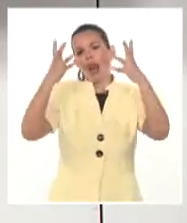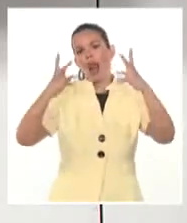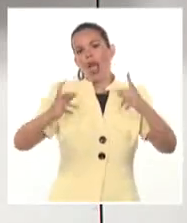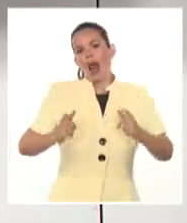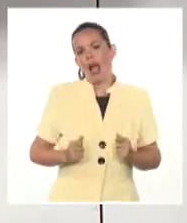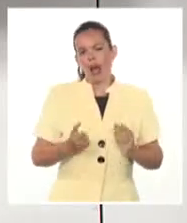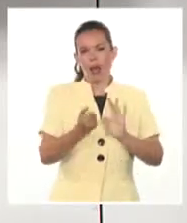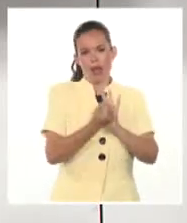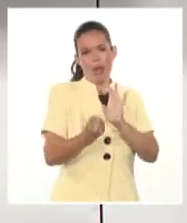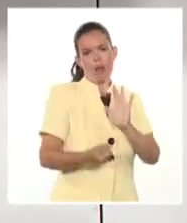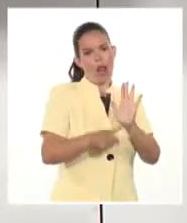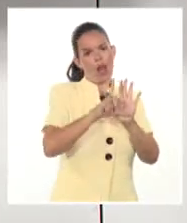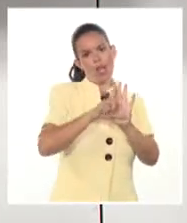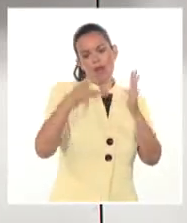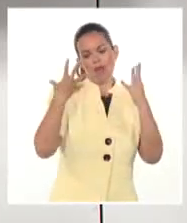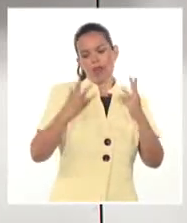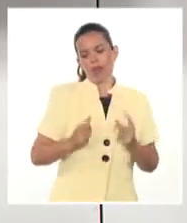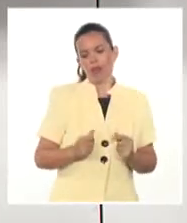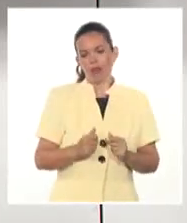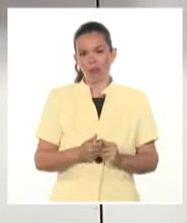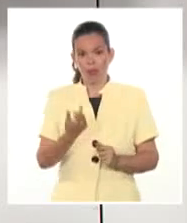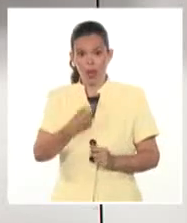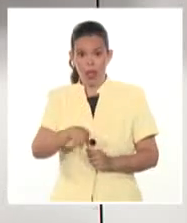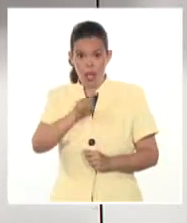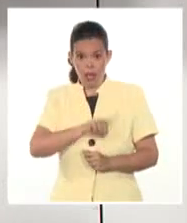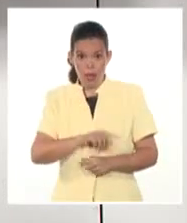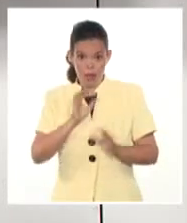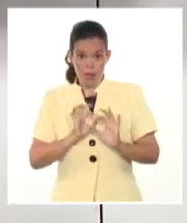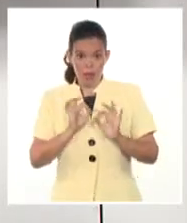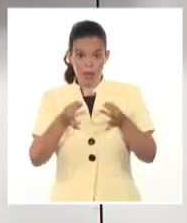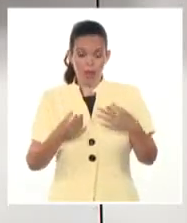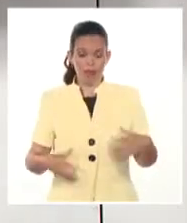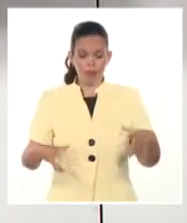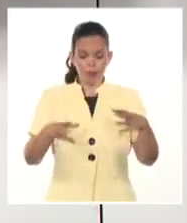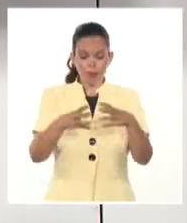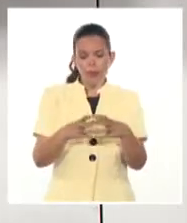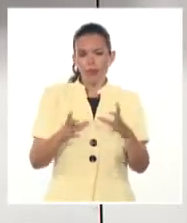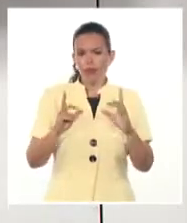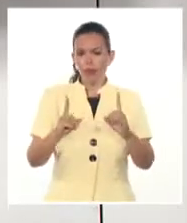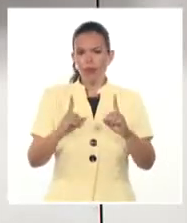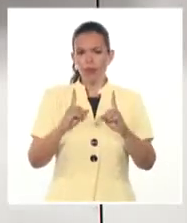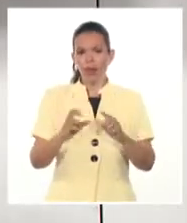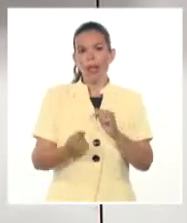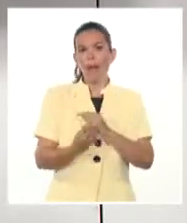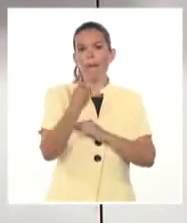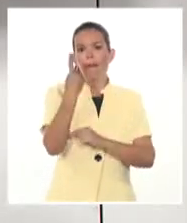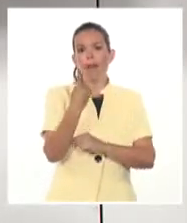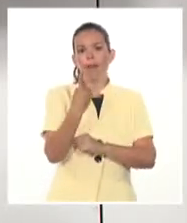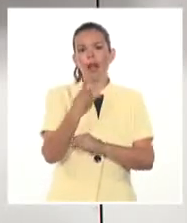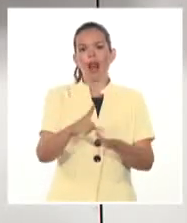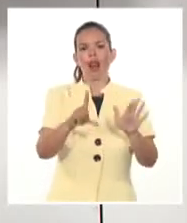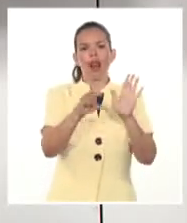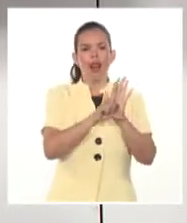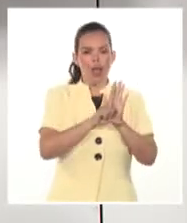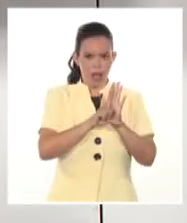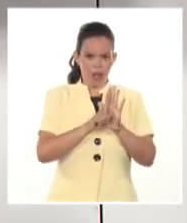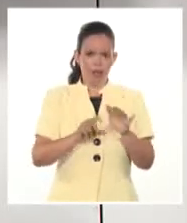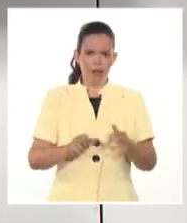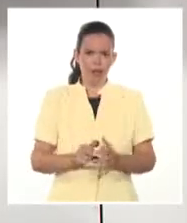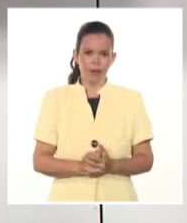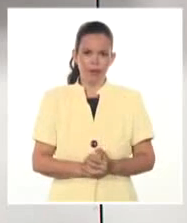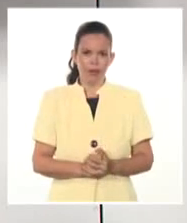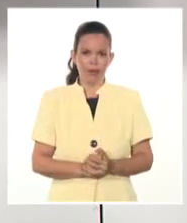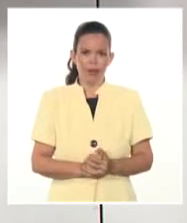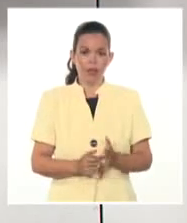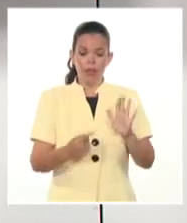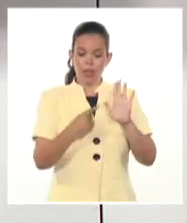perjudique. Ayer, con su estocada de muerte al Parlamento, también lució su primer decretazo de reforma tributaria, en el que